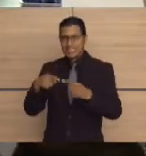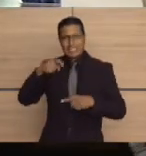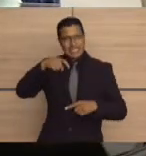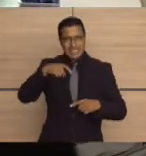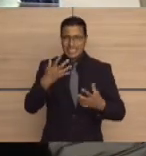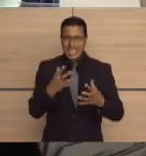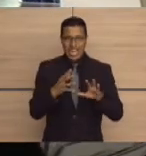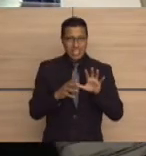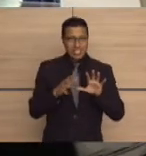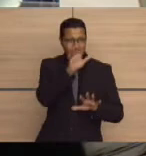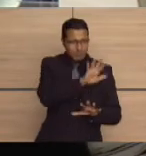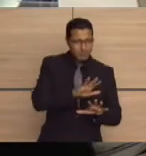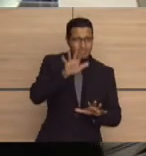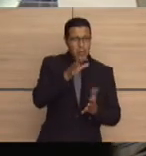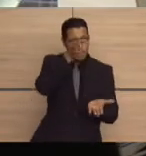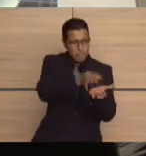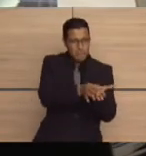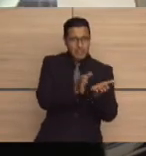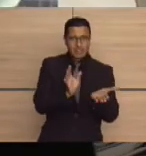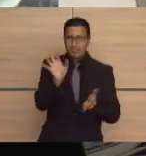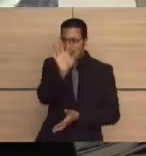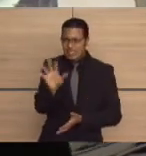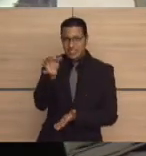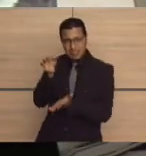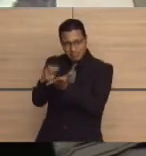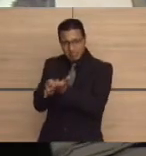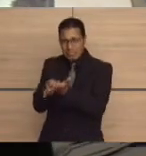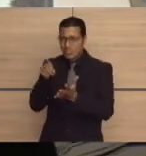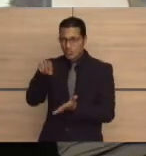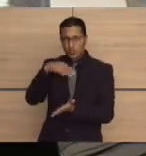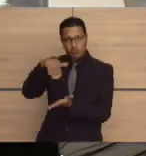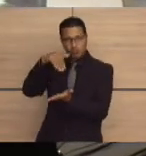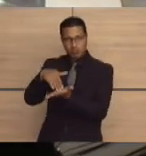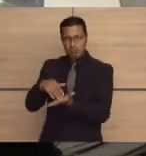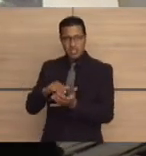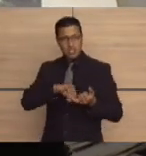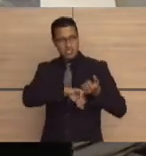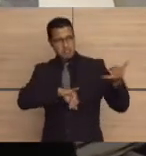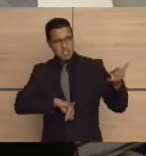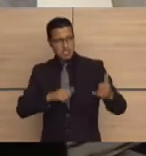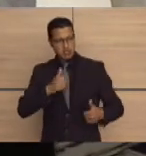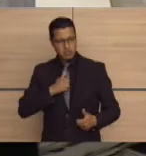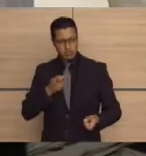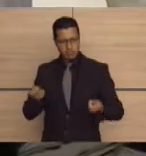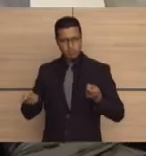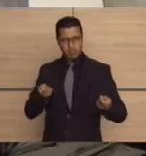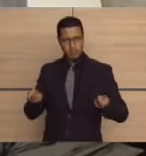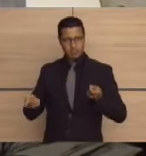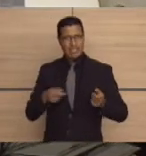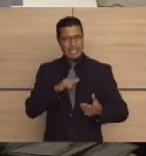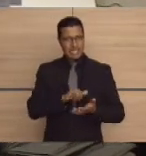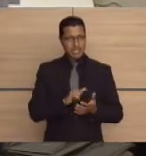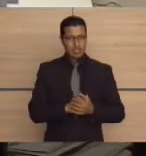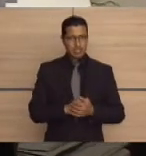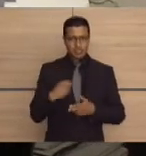centro y la necesidad de las provincias de respirar y de tener su propia autonomía. Hay una época de nuestra historia